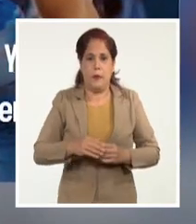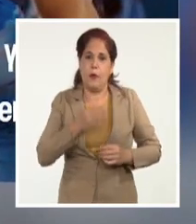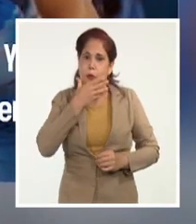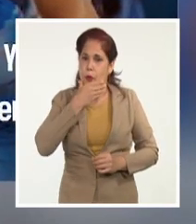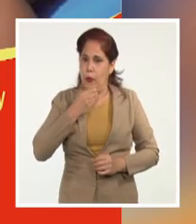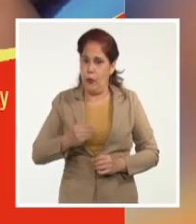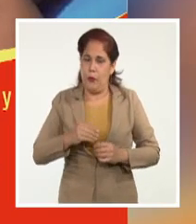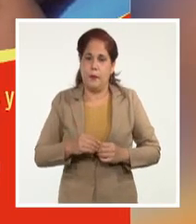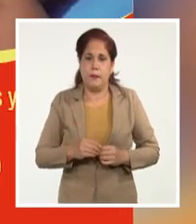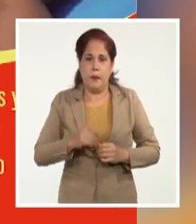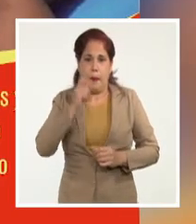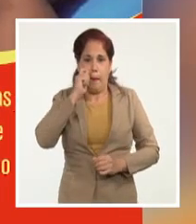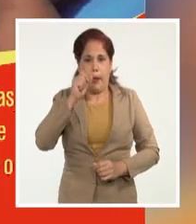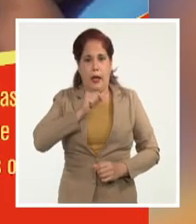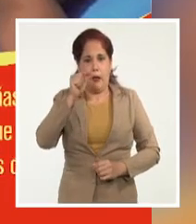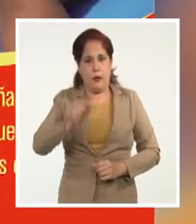edelman henríques pons sistema informativo de la tele